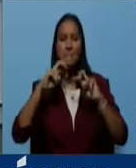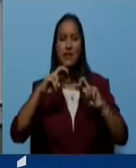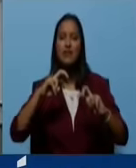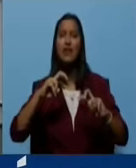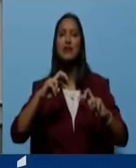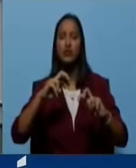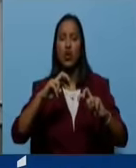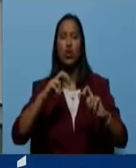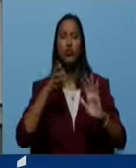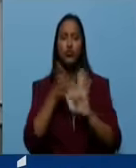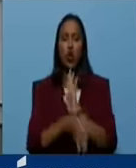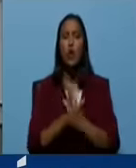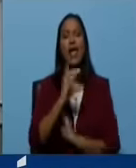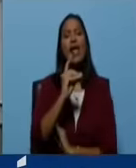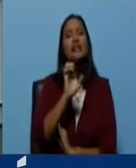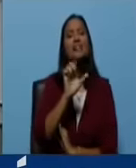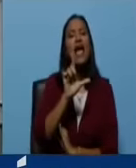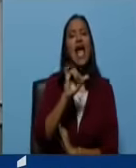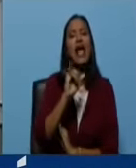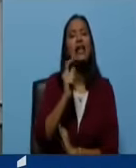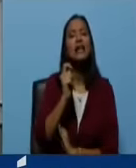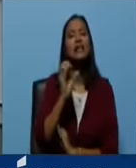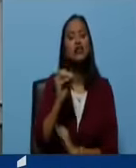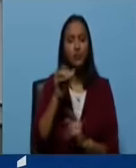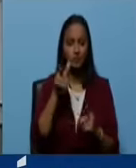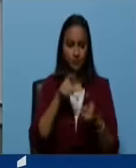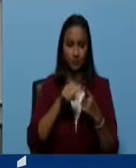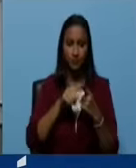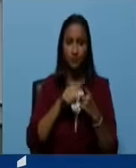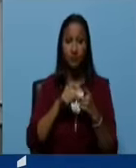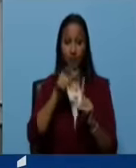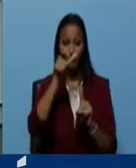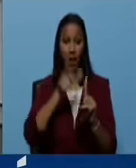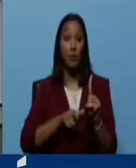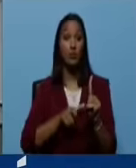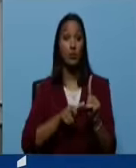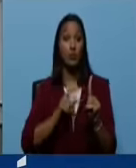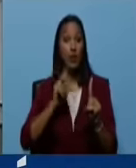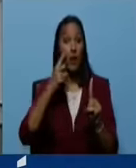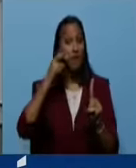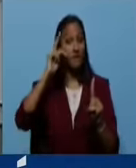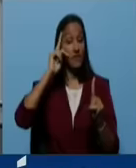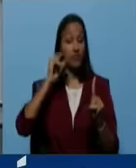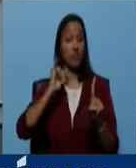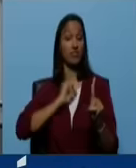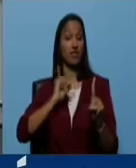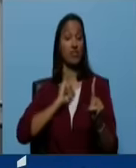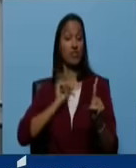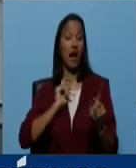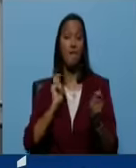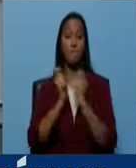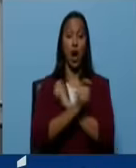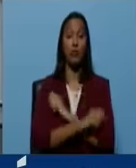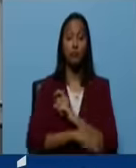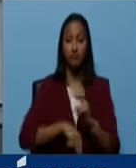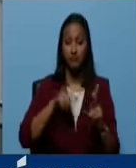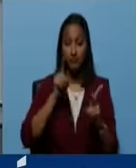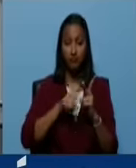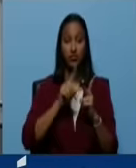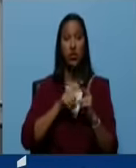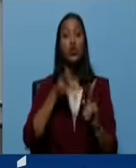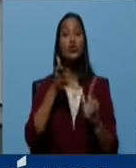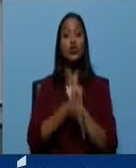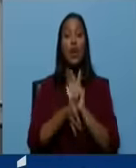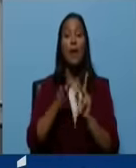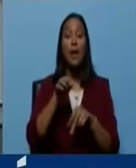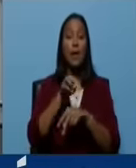voy a mencionarlo, de usurpación de funciones, forjamiento de documento público, instigación a